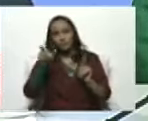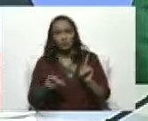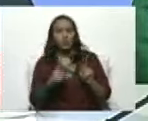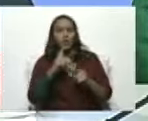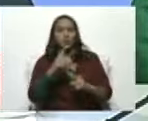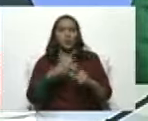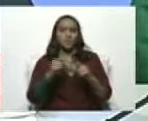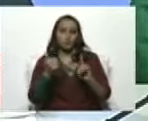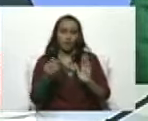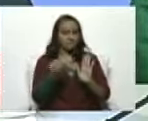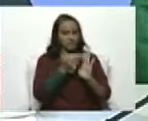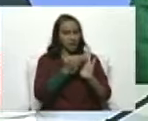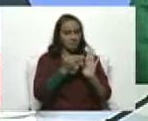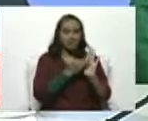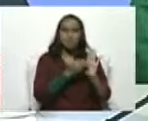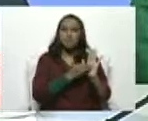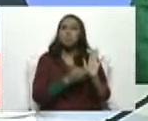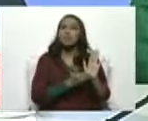1x10